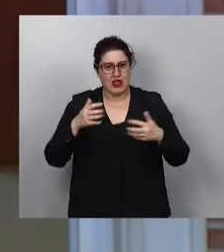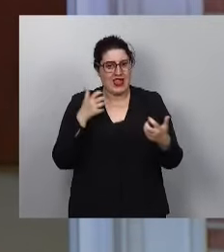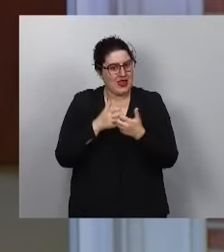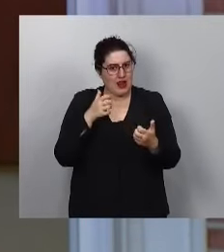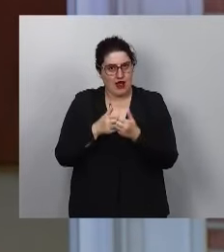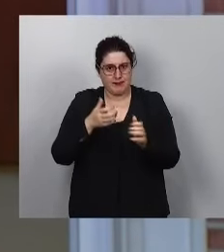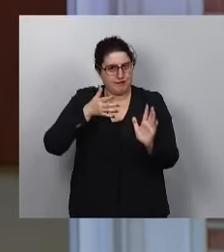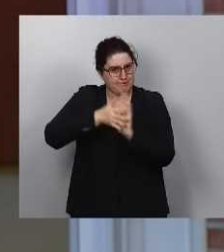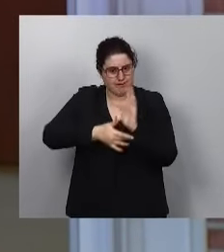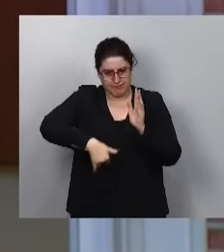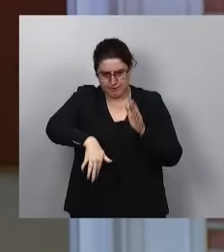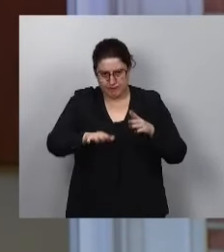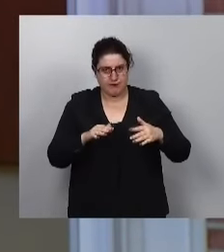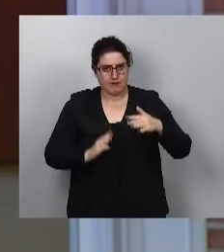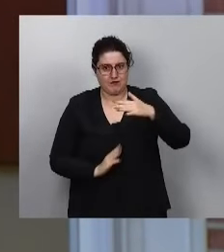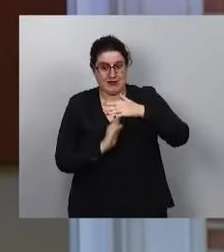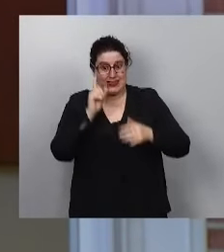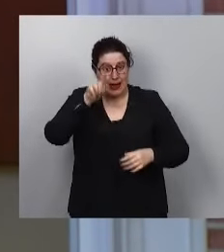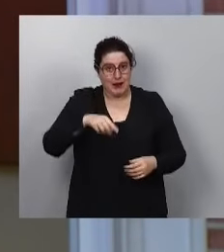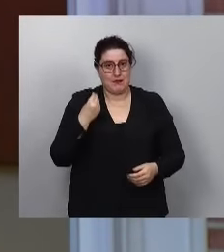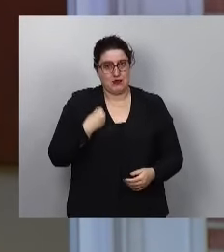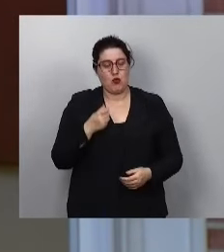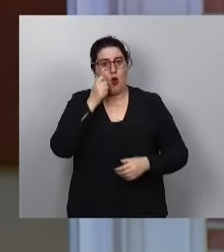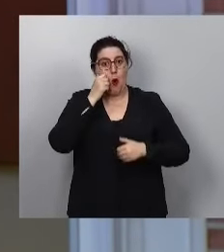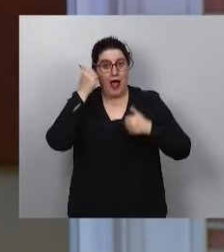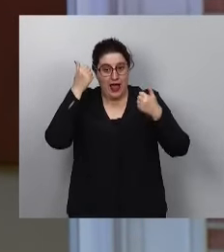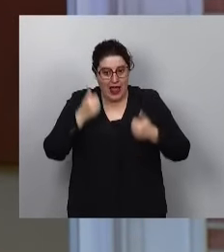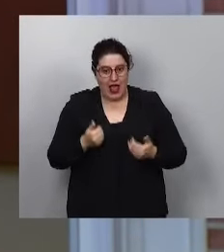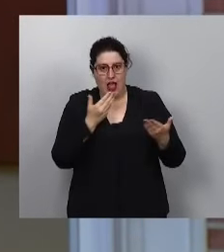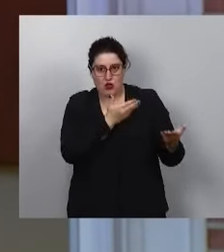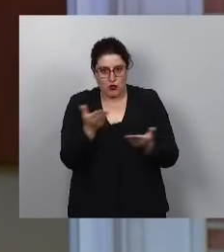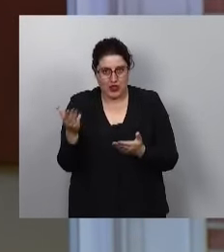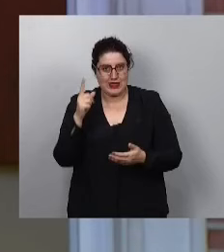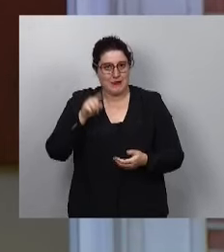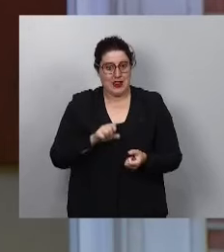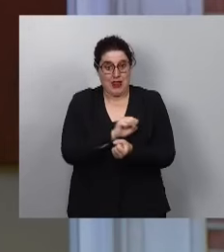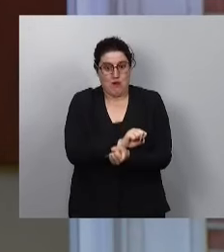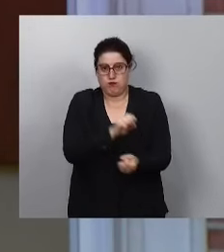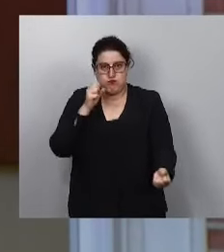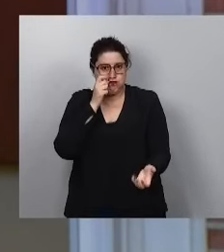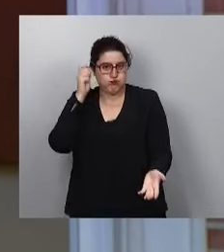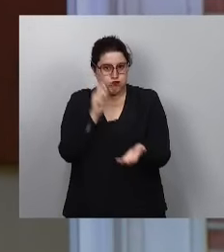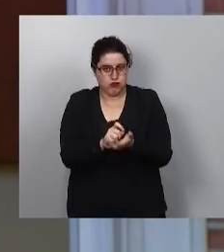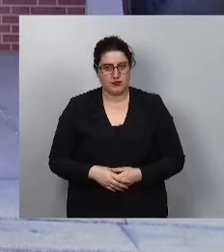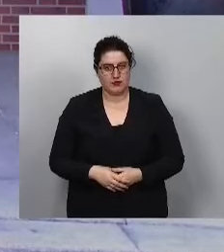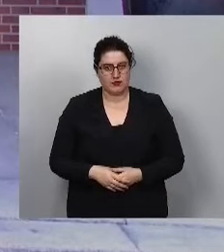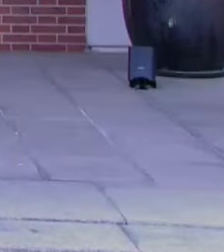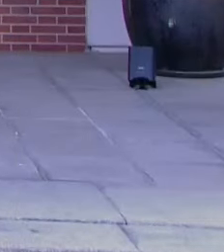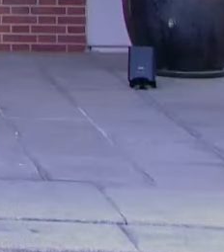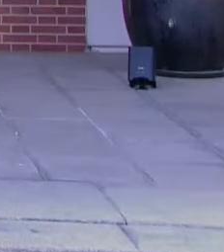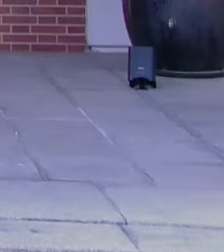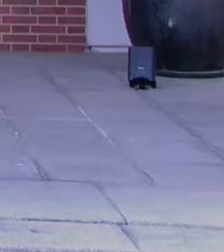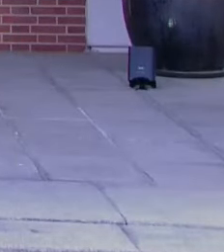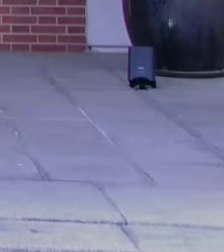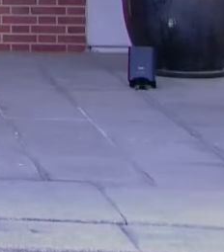a la entrada de ayuda humanitaria y a la liberación inmediata de los rehenes israelíes en manos de jamás. La